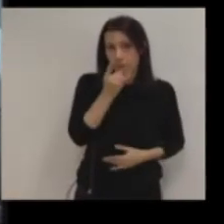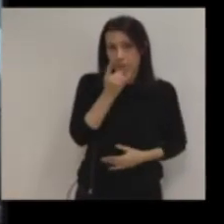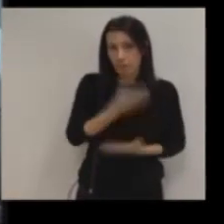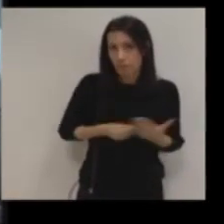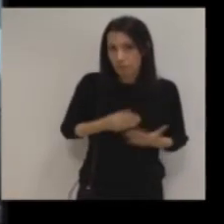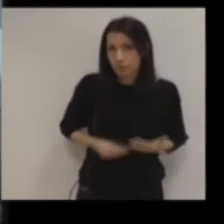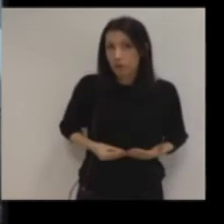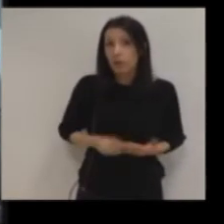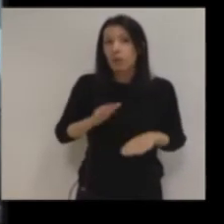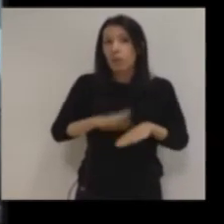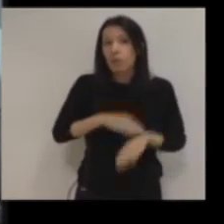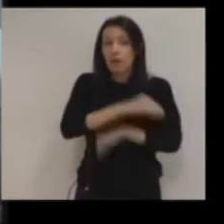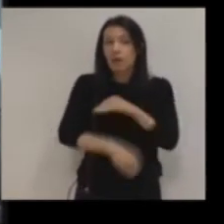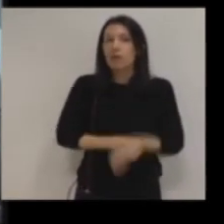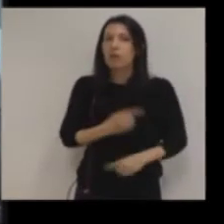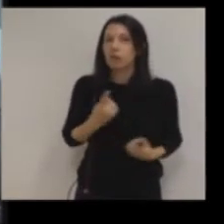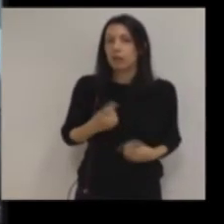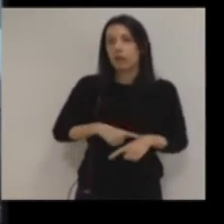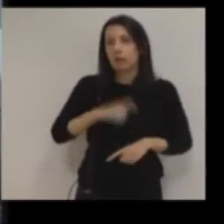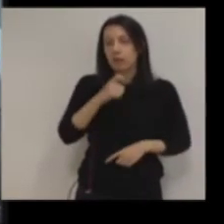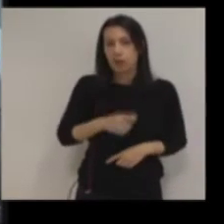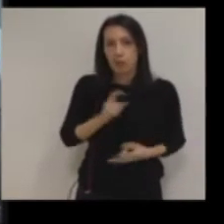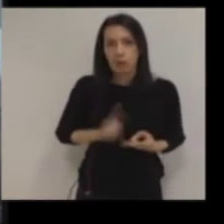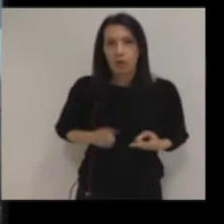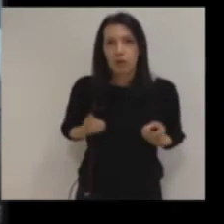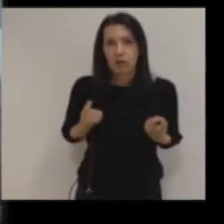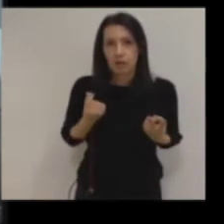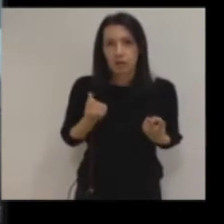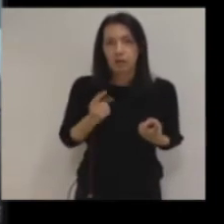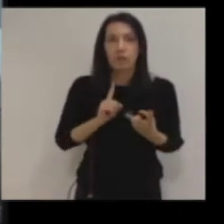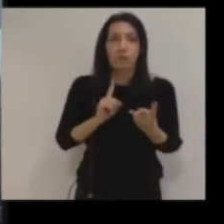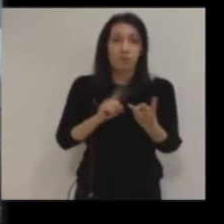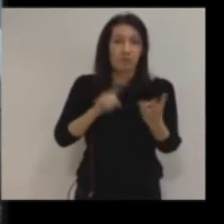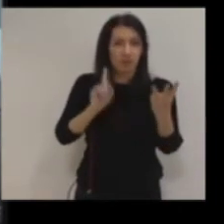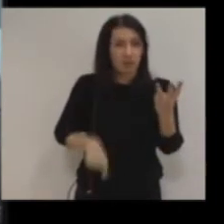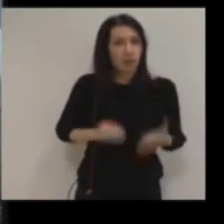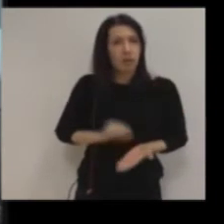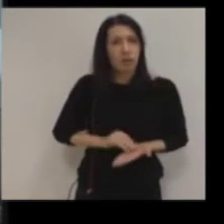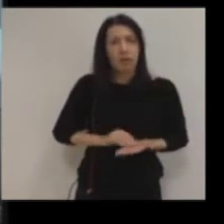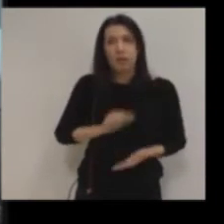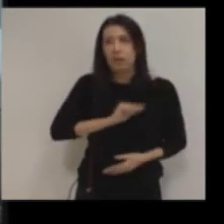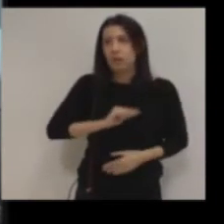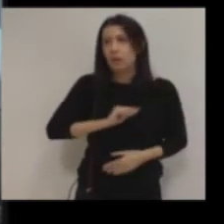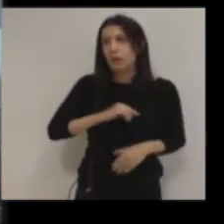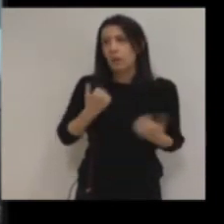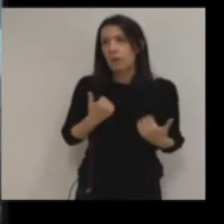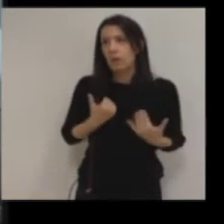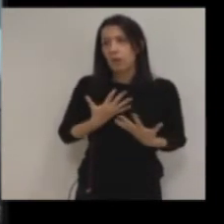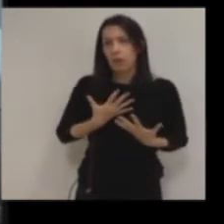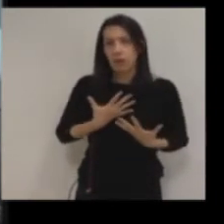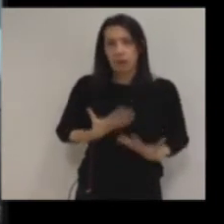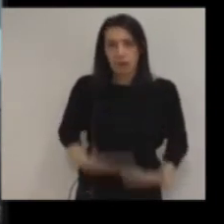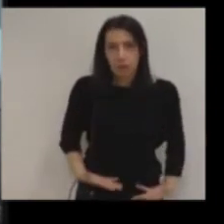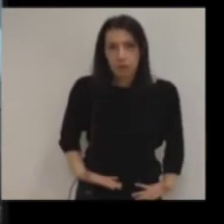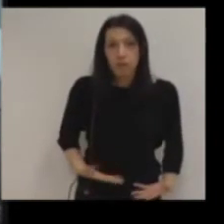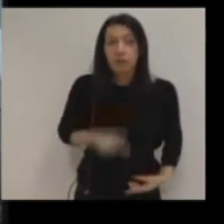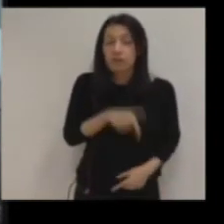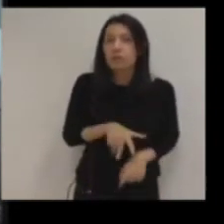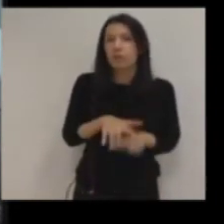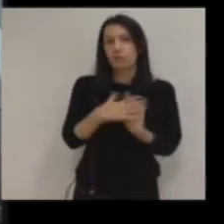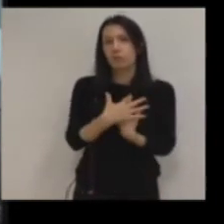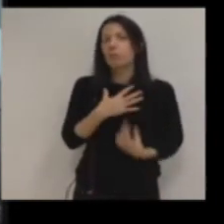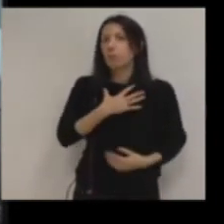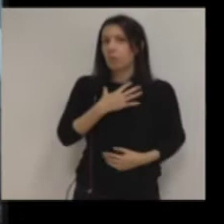corregir esa situación incorrecta necesitas tiempo, dinero y muchas veces pues te acabas un poco desesperado, y esas son situaciones que se pueden